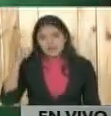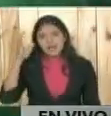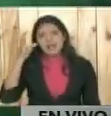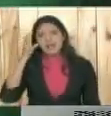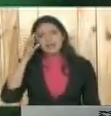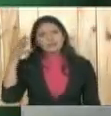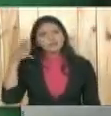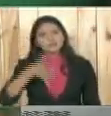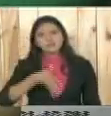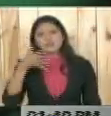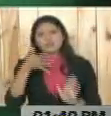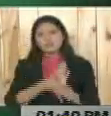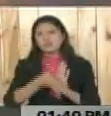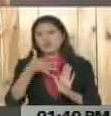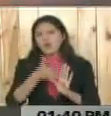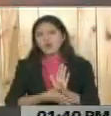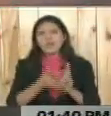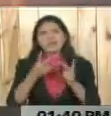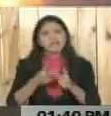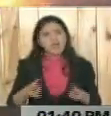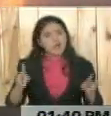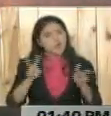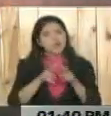acerca del valor de la paz.